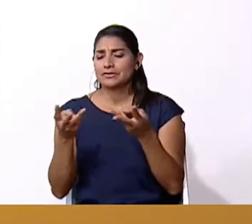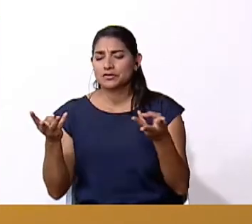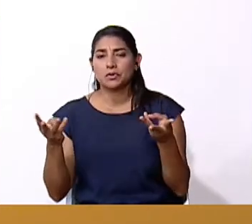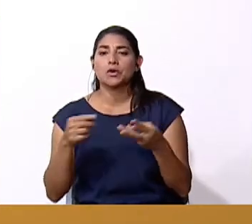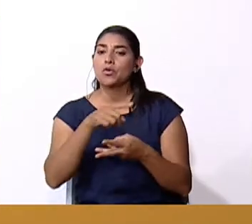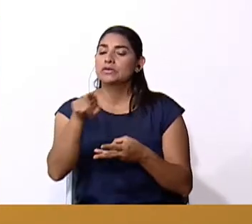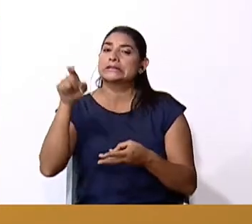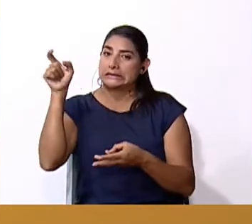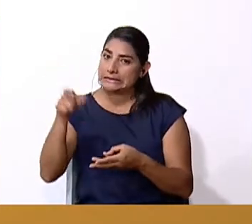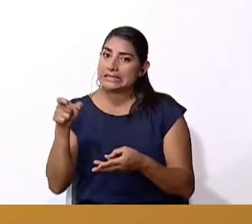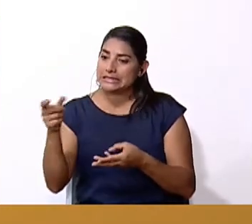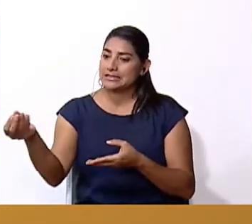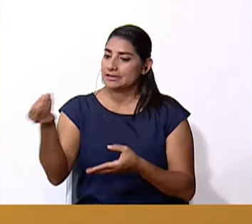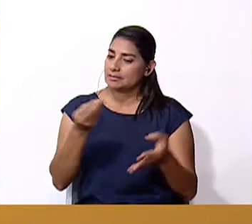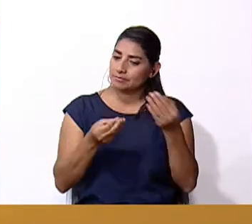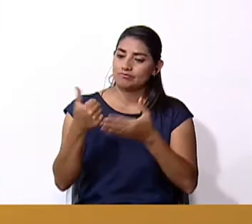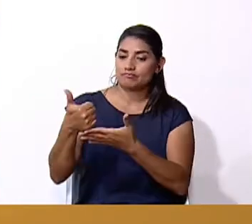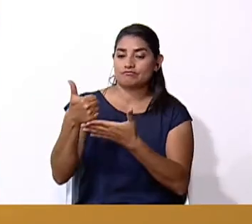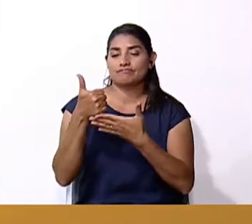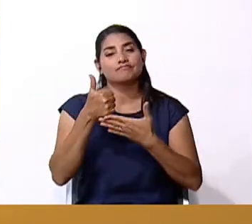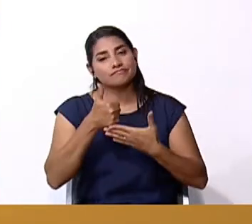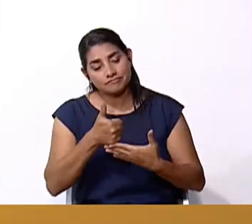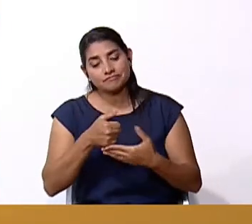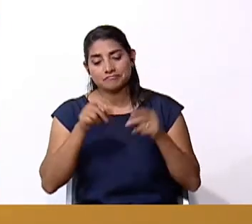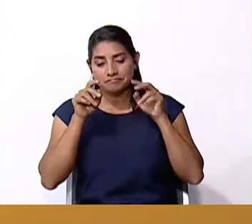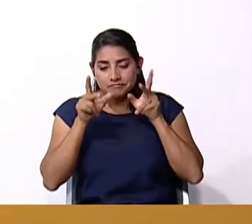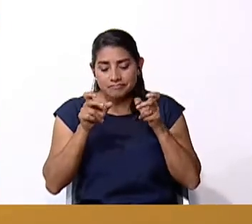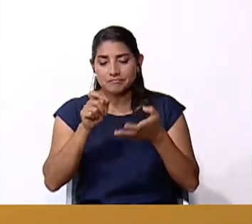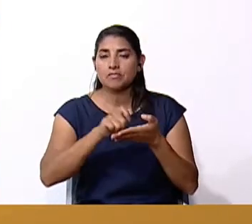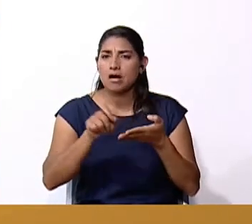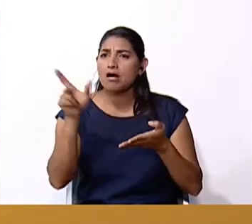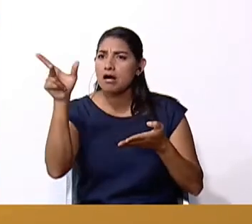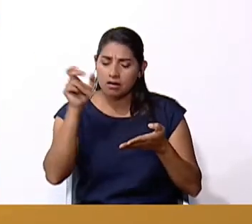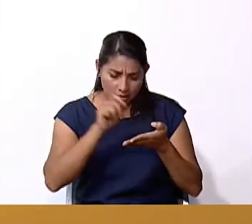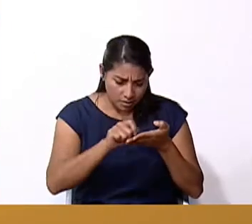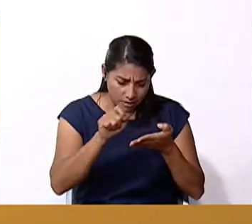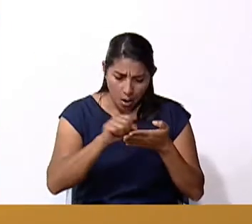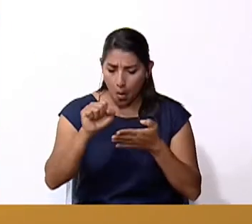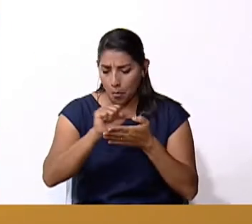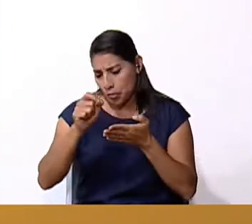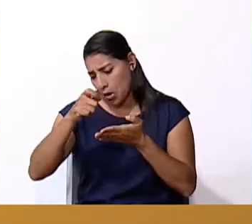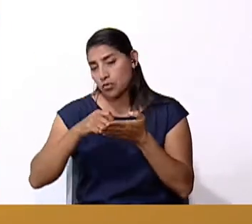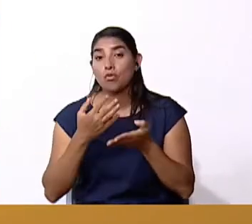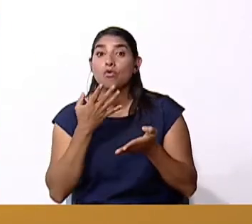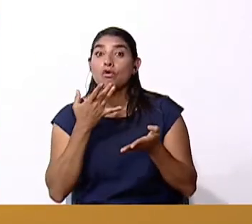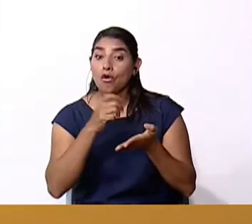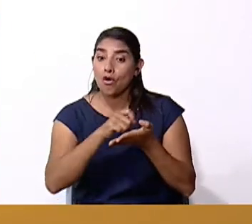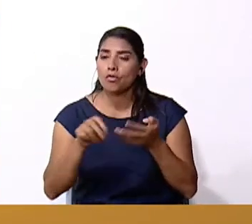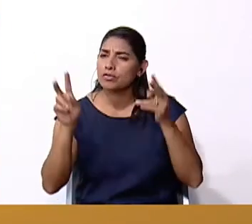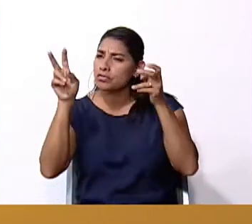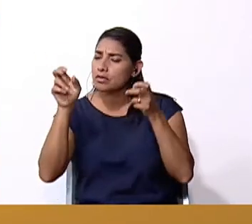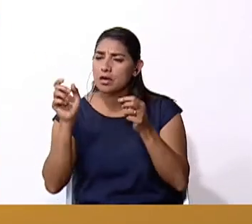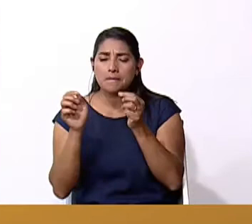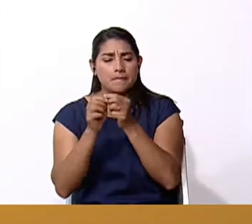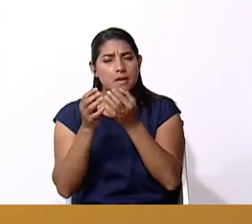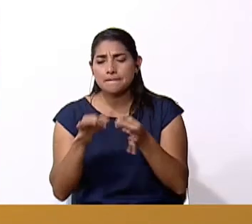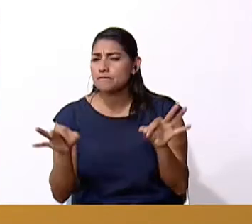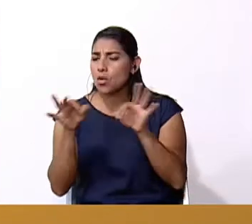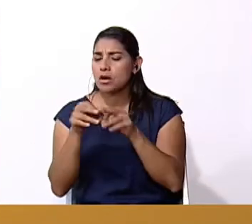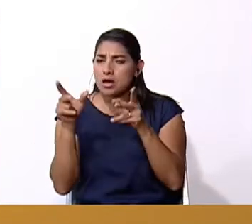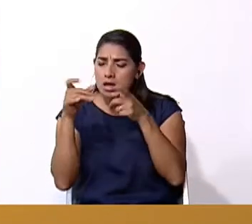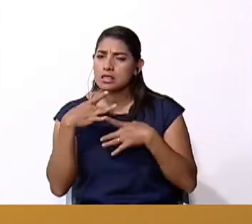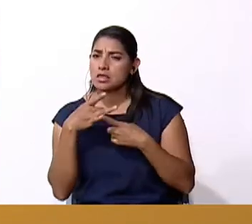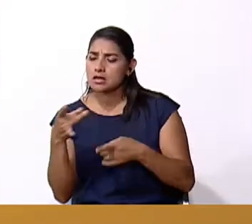aquellos insumos que les permitan a ustedes ir tomando anotaciones de algún tema o algún concepto que